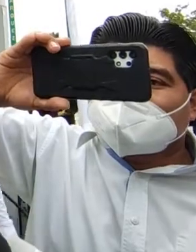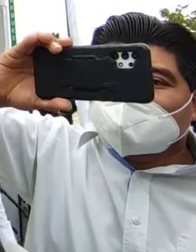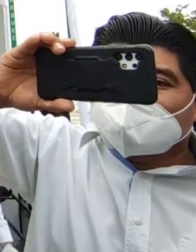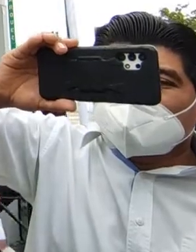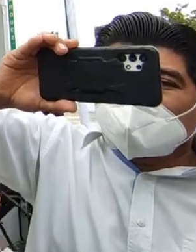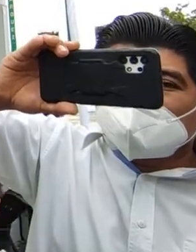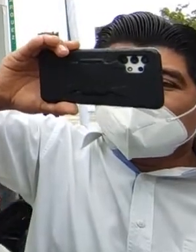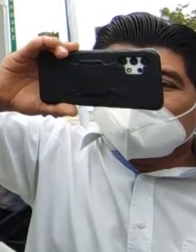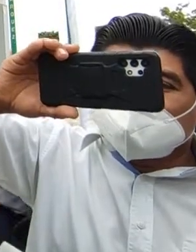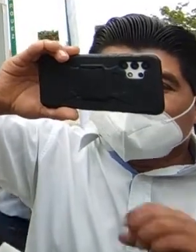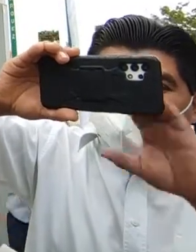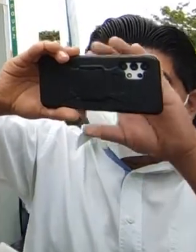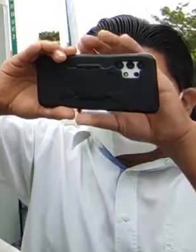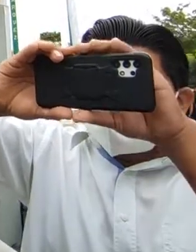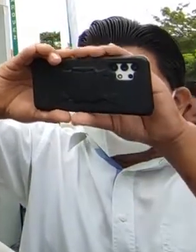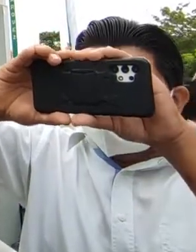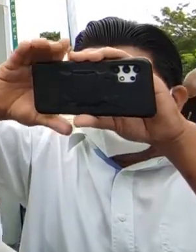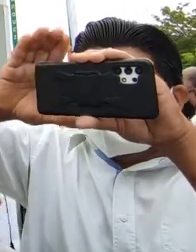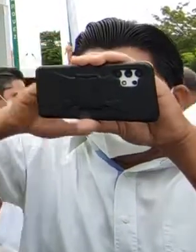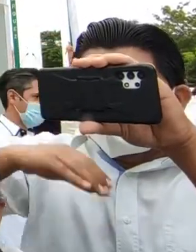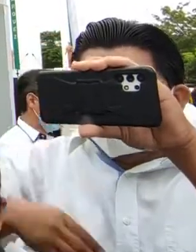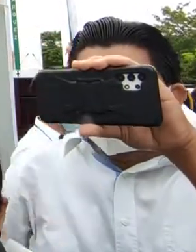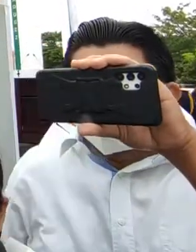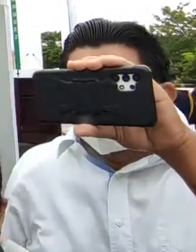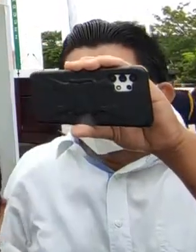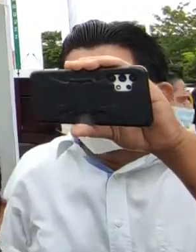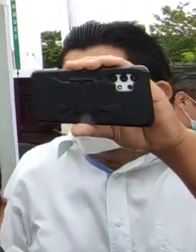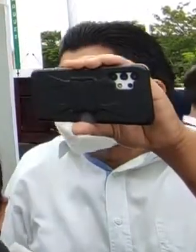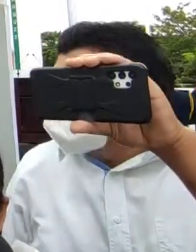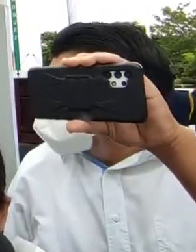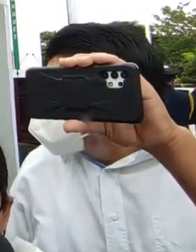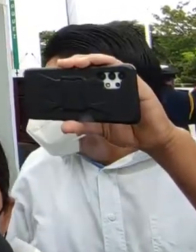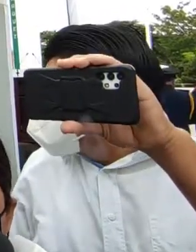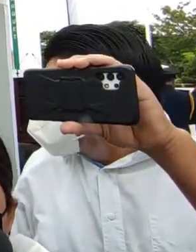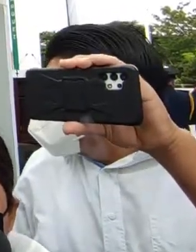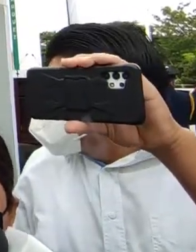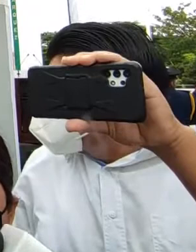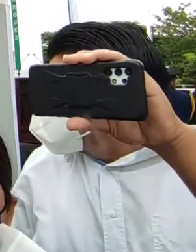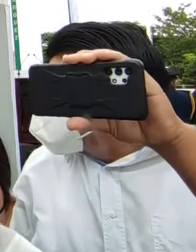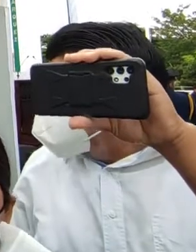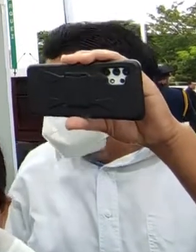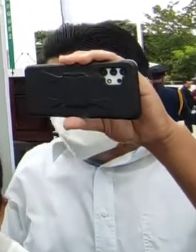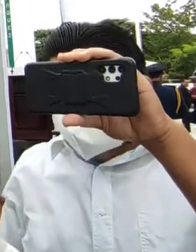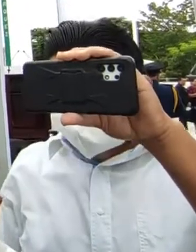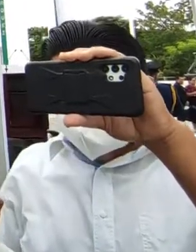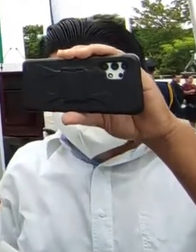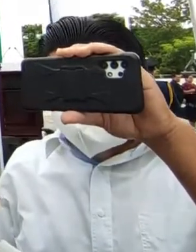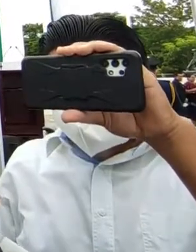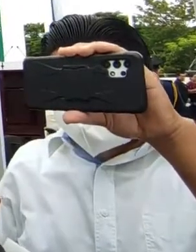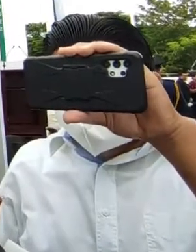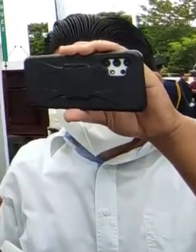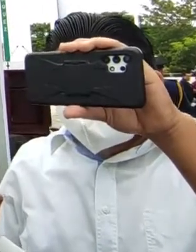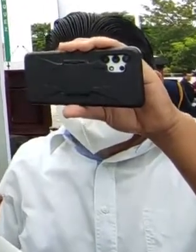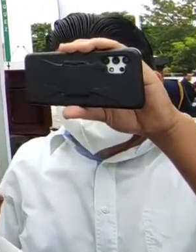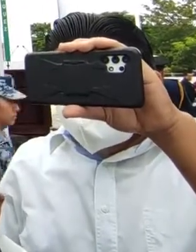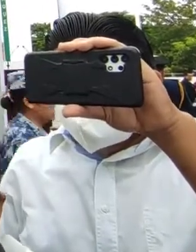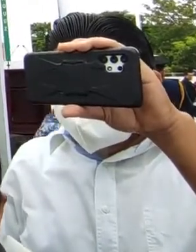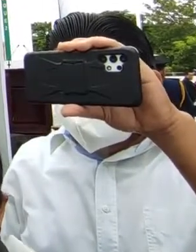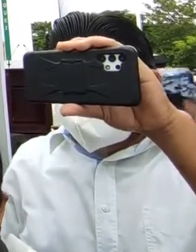están trabajando, ya tenemos más de 56 sucursales abiertas en nuestro estado, pero son